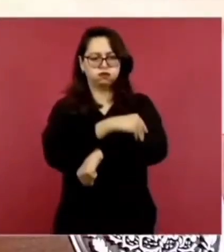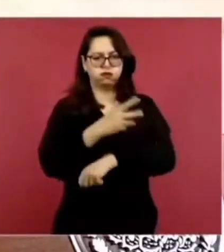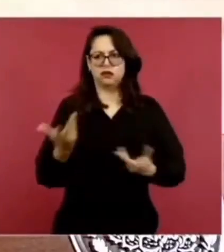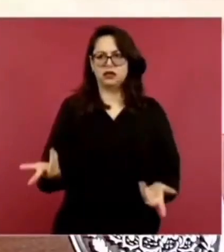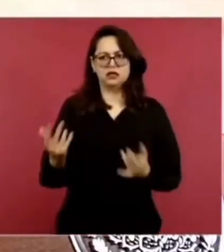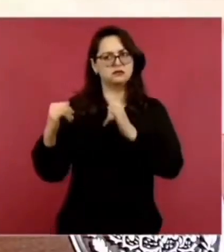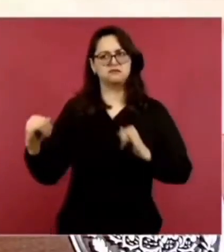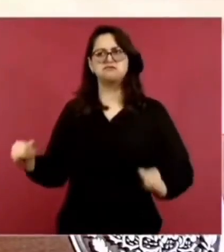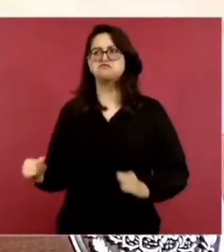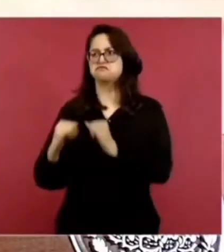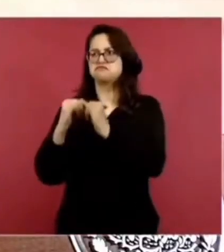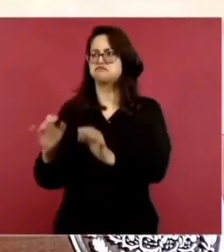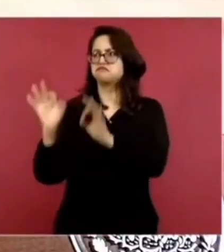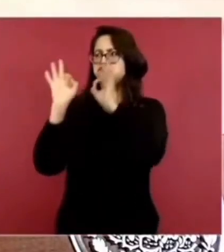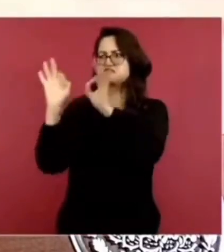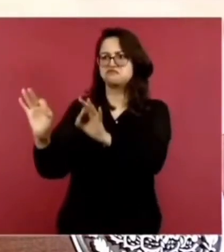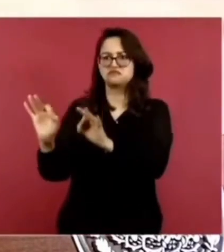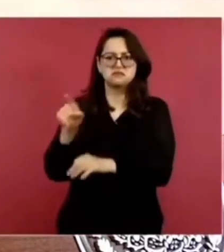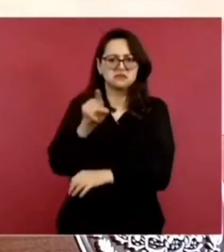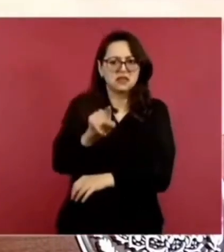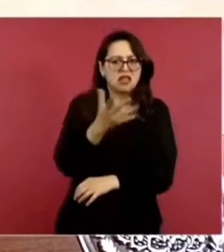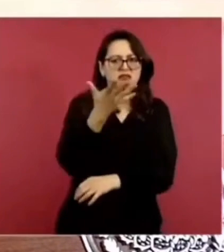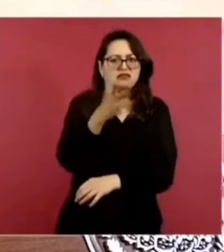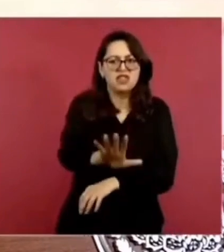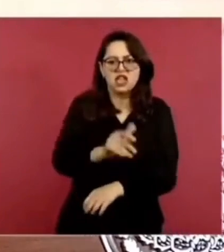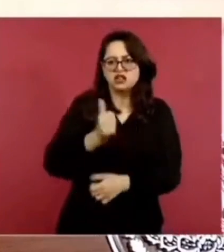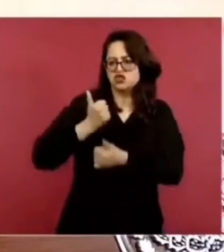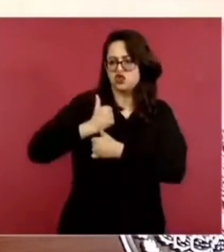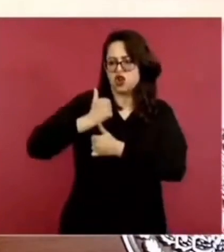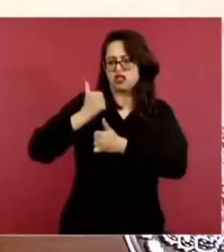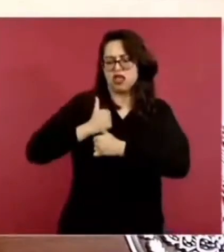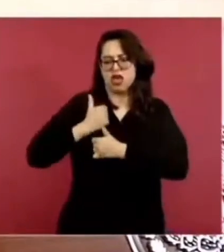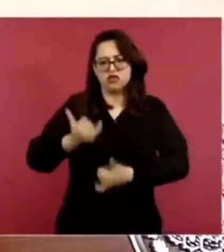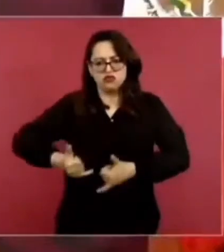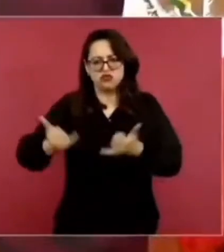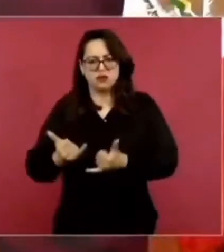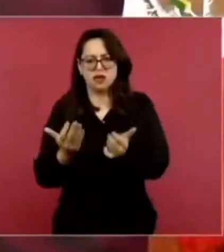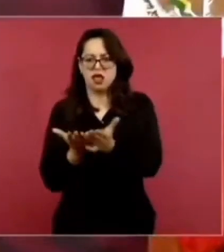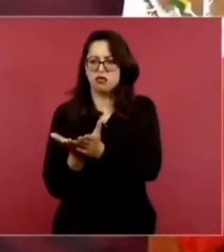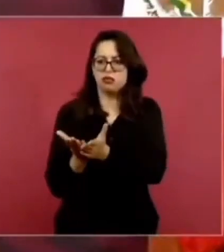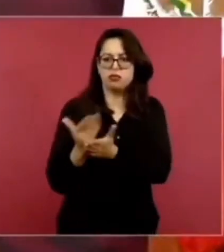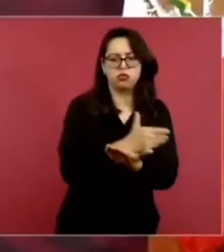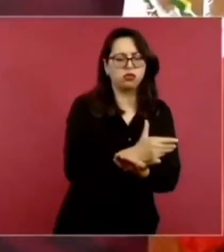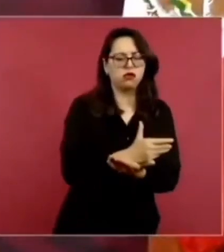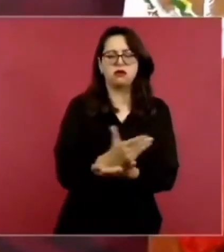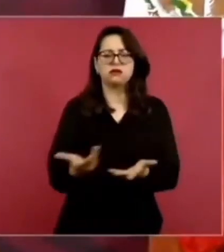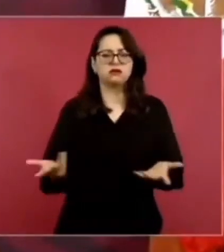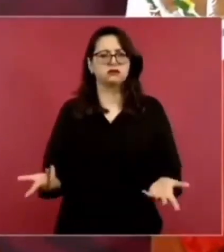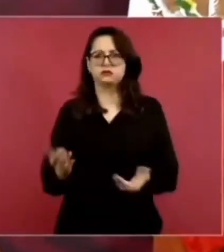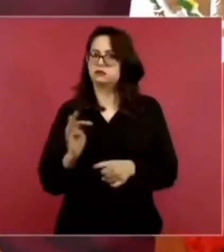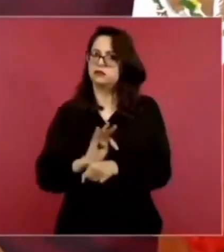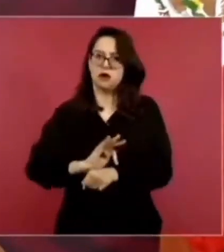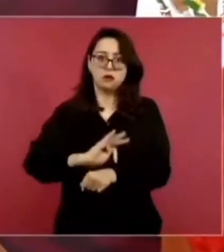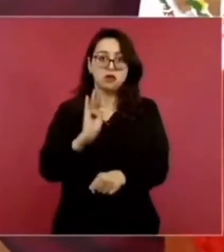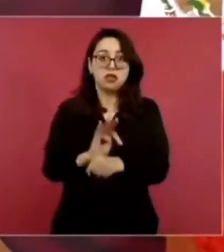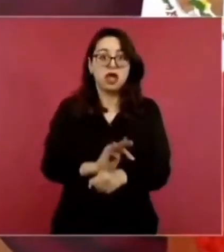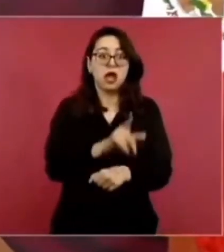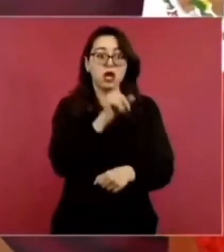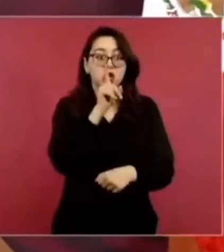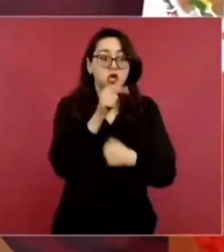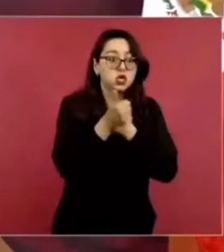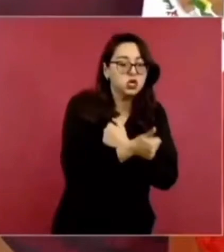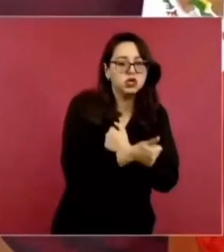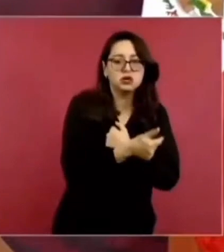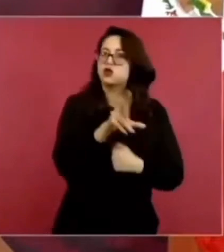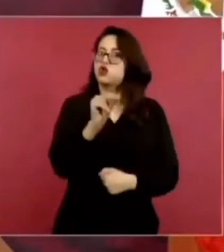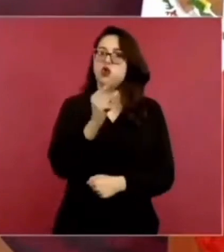institución. Entonces, no se oculta nada. El que comete un